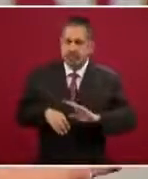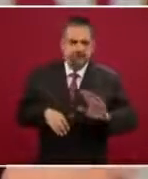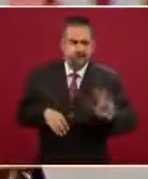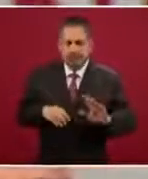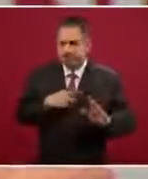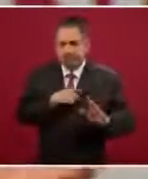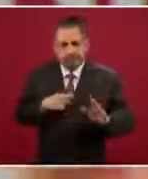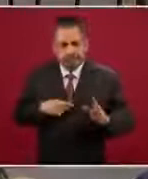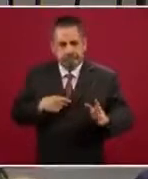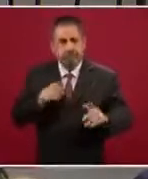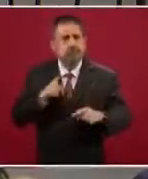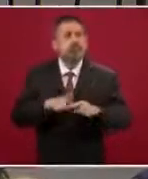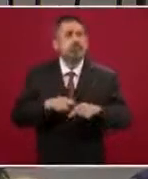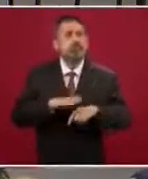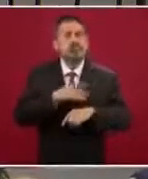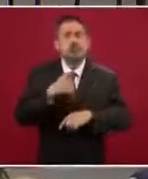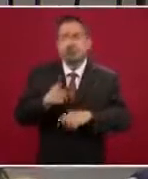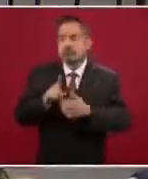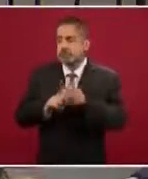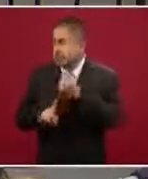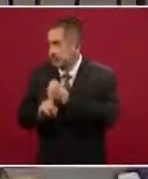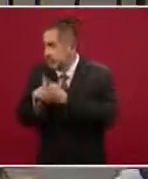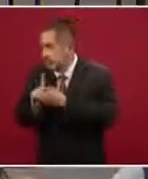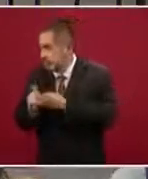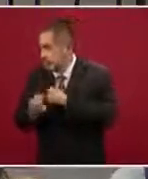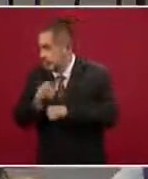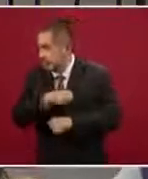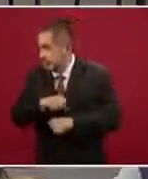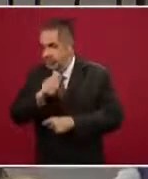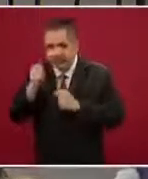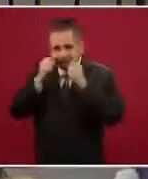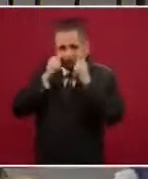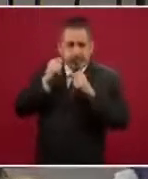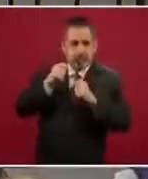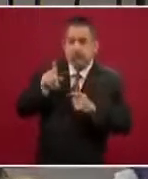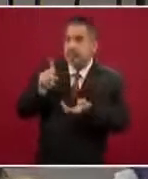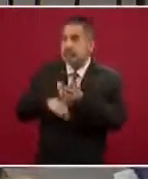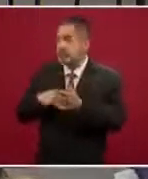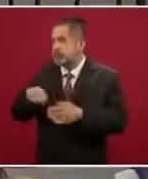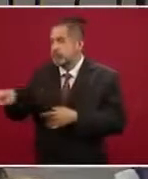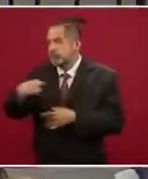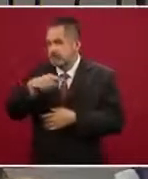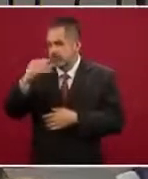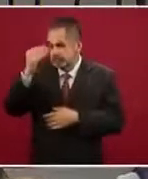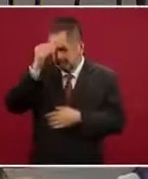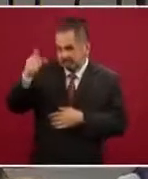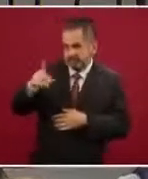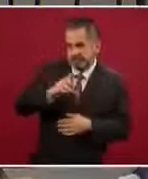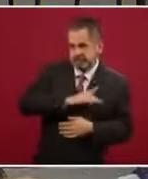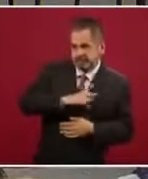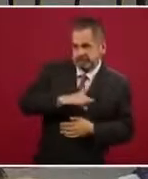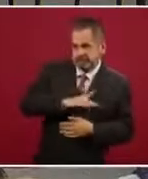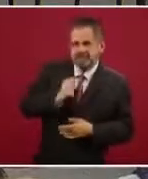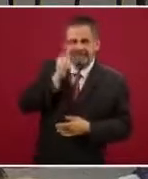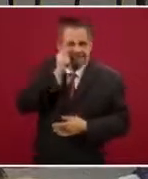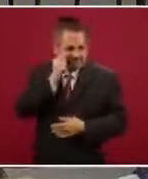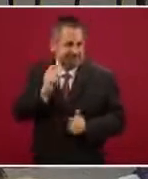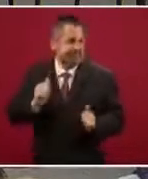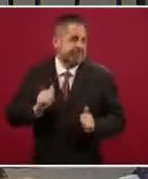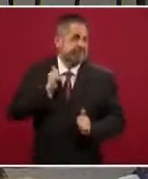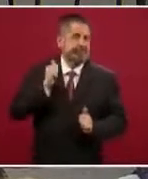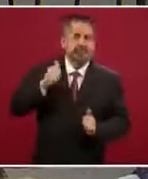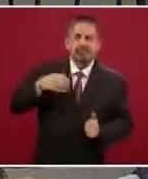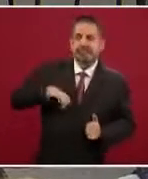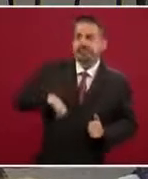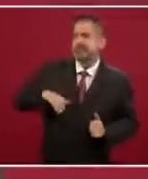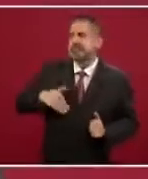no solamente del problema de salud en sí mismo, sino del miedo, el miedo social. Hemos hablado que el miedo